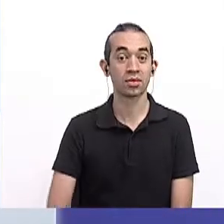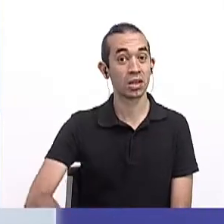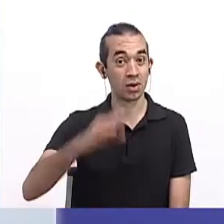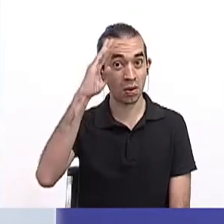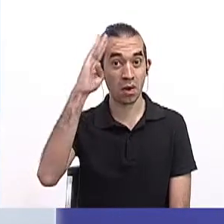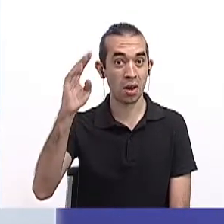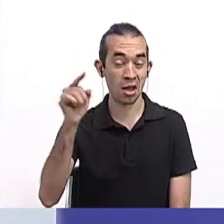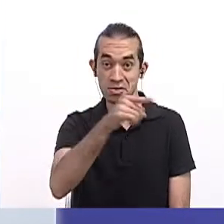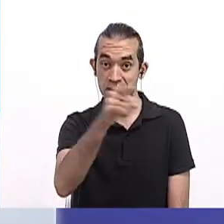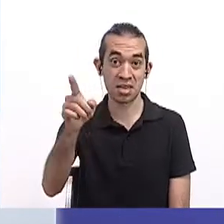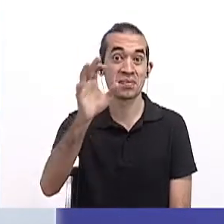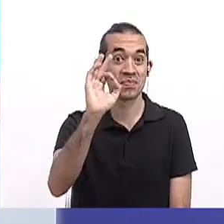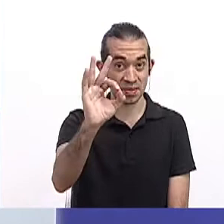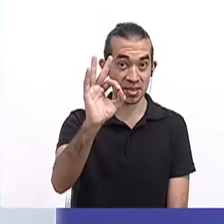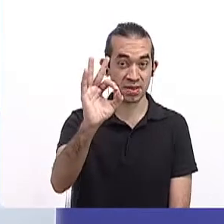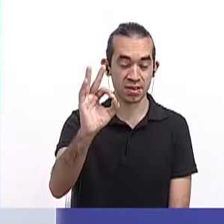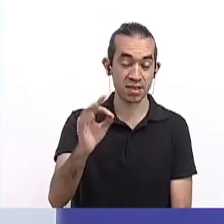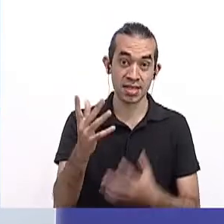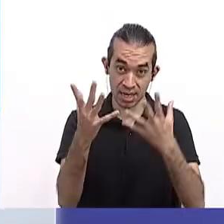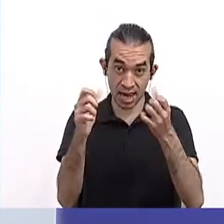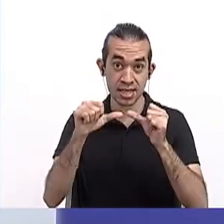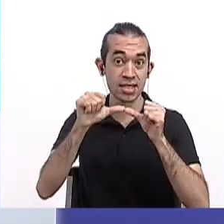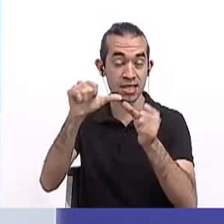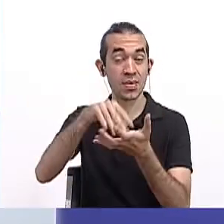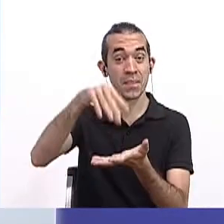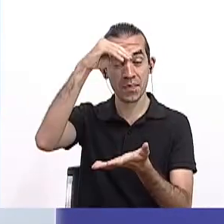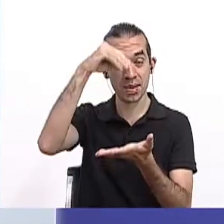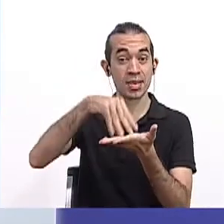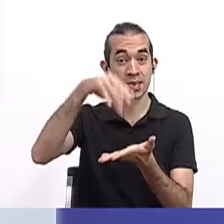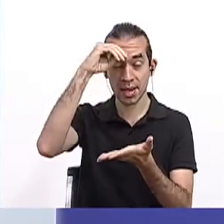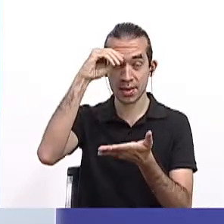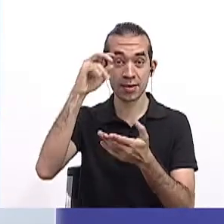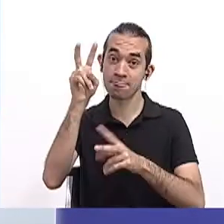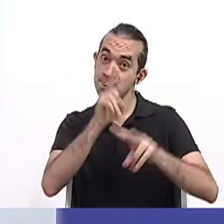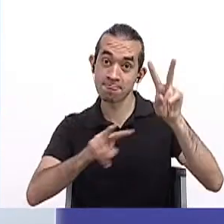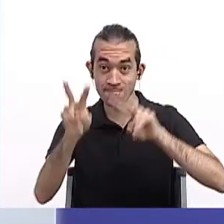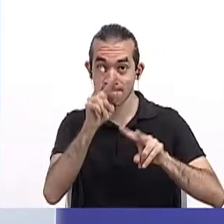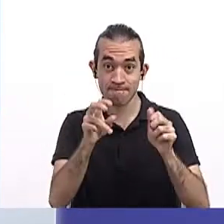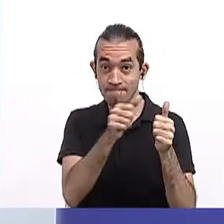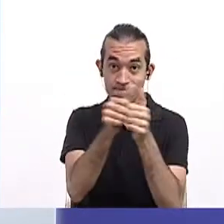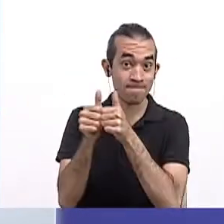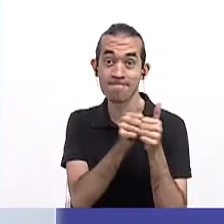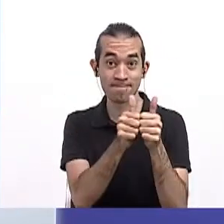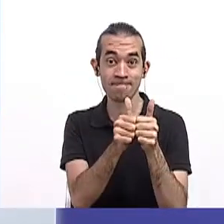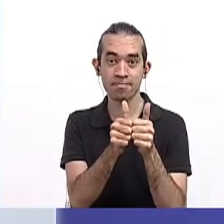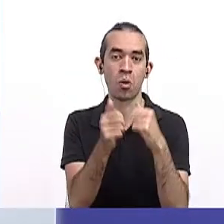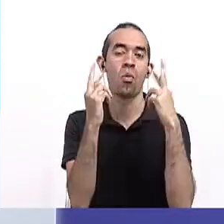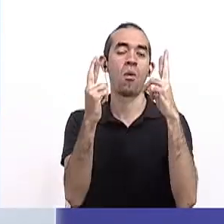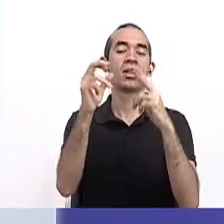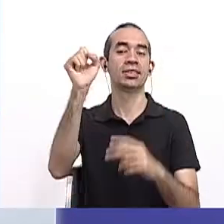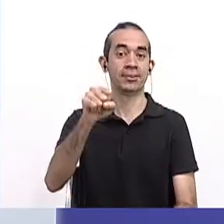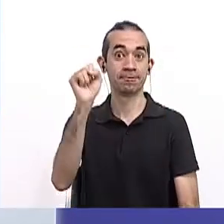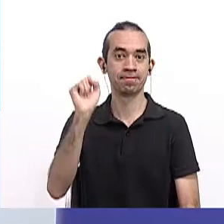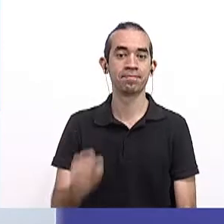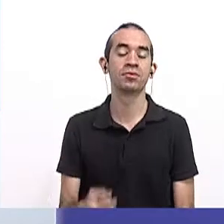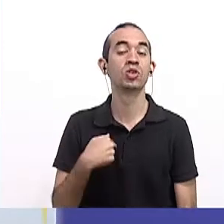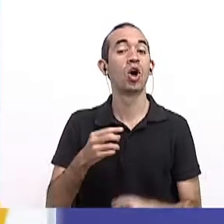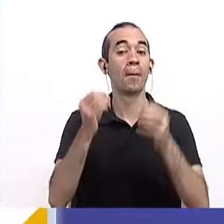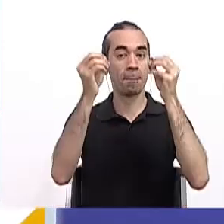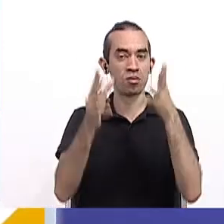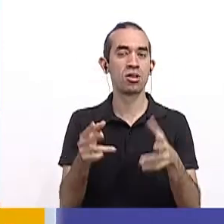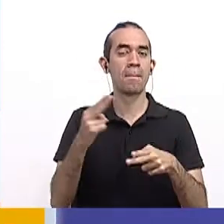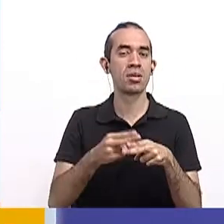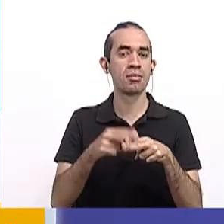Hola, ¿cómo están? ¿Con ánimo de seguir aprendiendo y explorando juntos? Espero que sí. Soy la